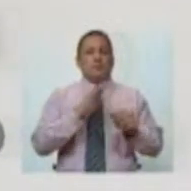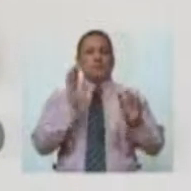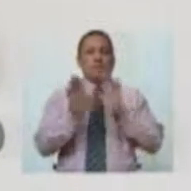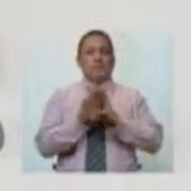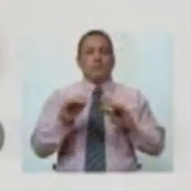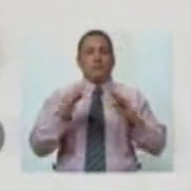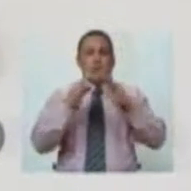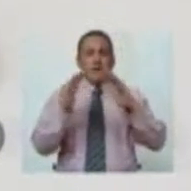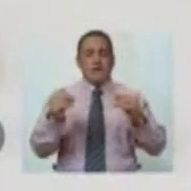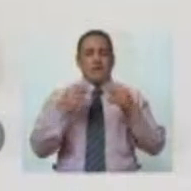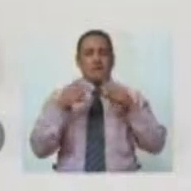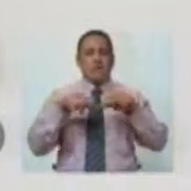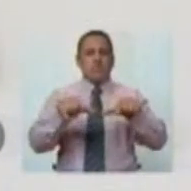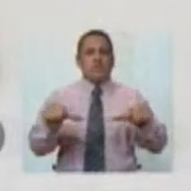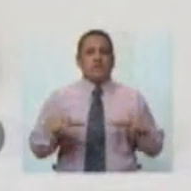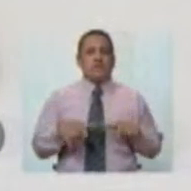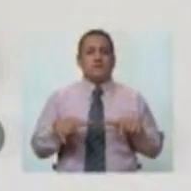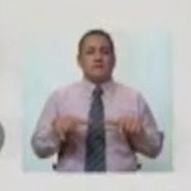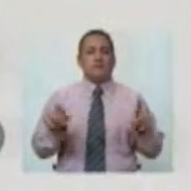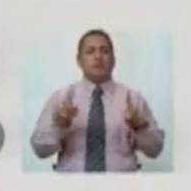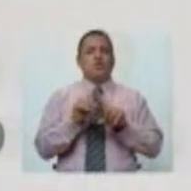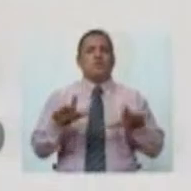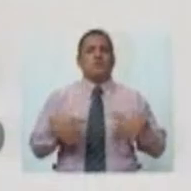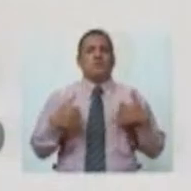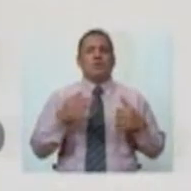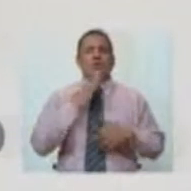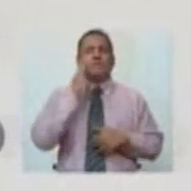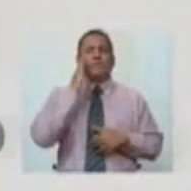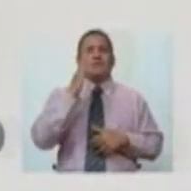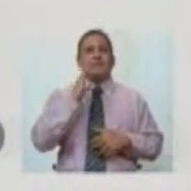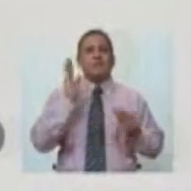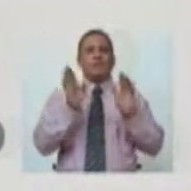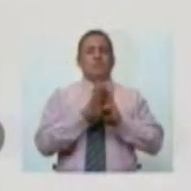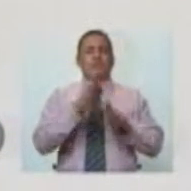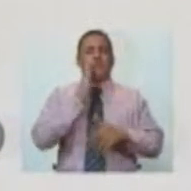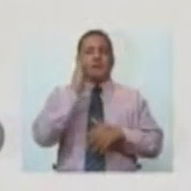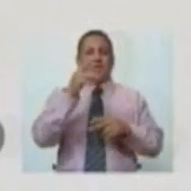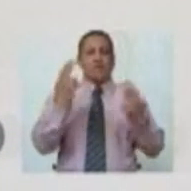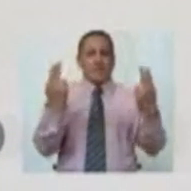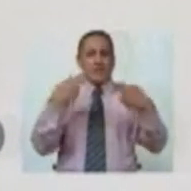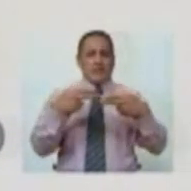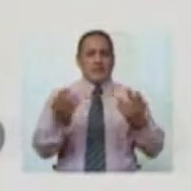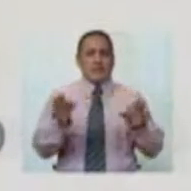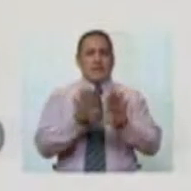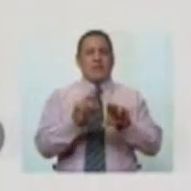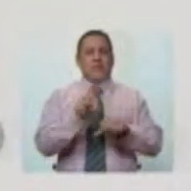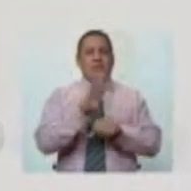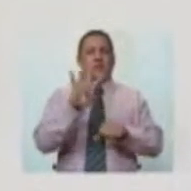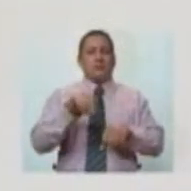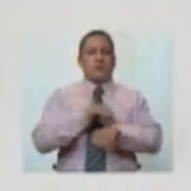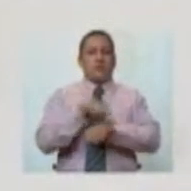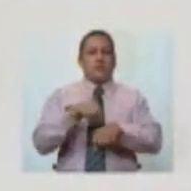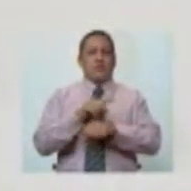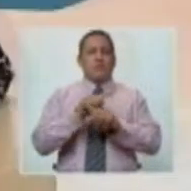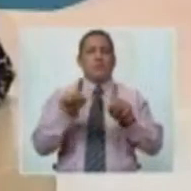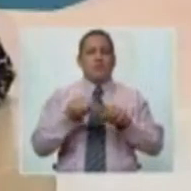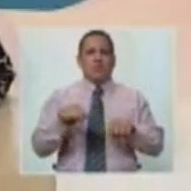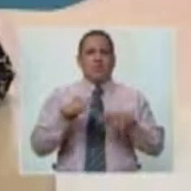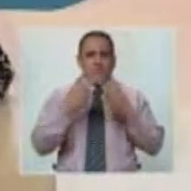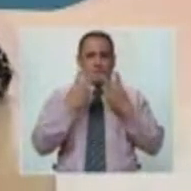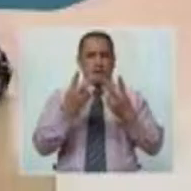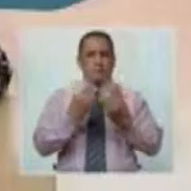en un vecindario, en una urbanización, no se puede decidir poner una reja que esté cerrada a las 24 horas. Uh-huh. Pero eso, sin embargo